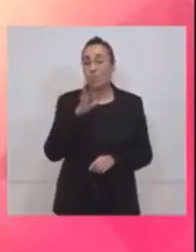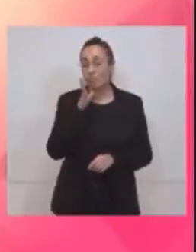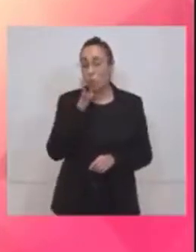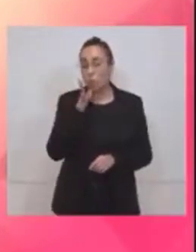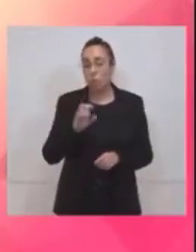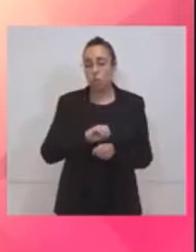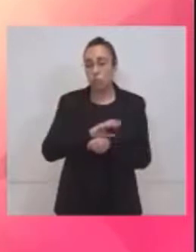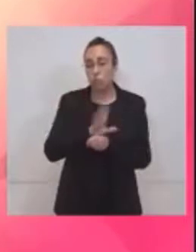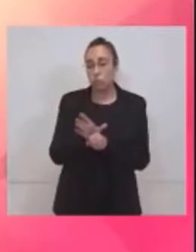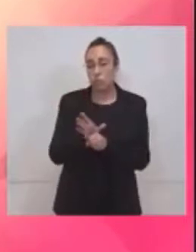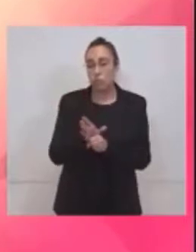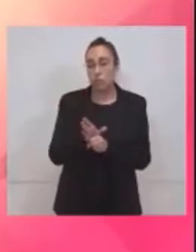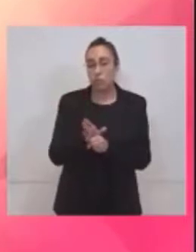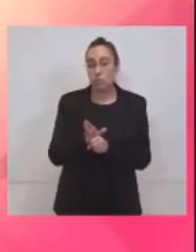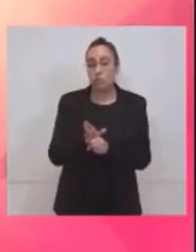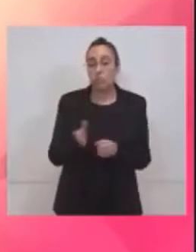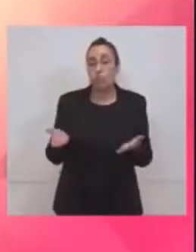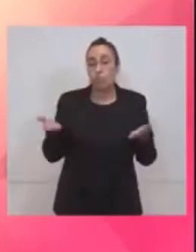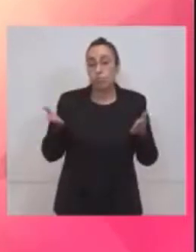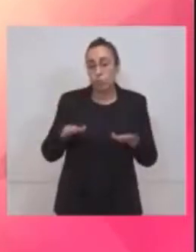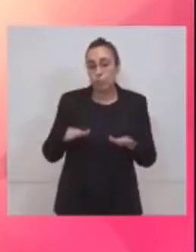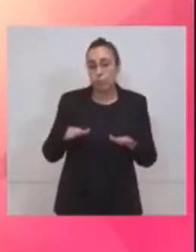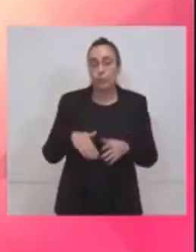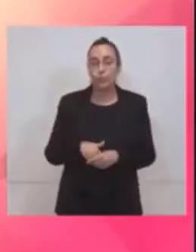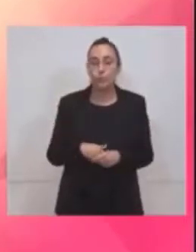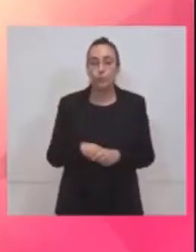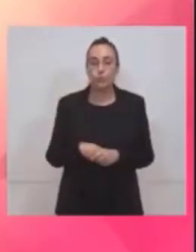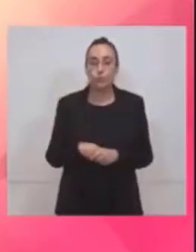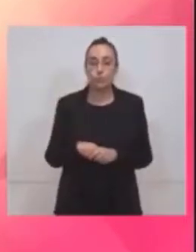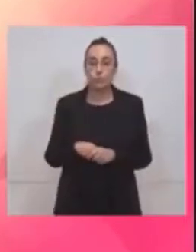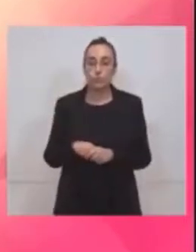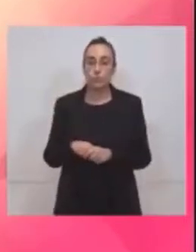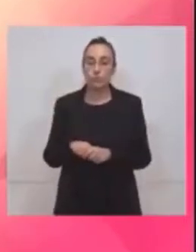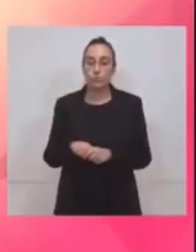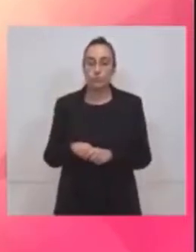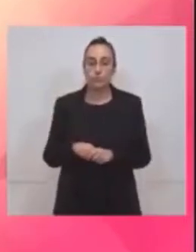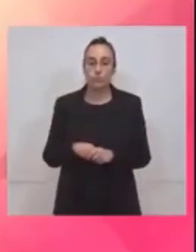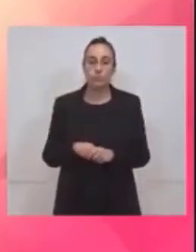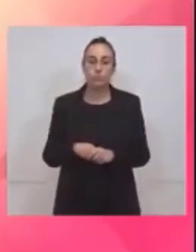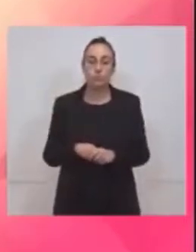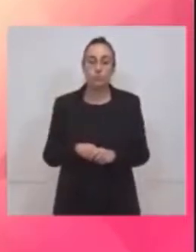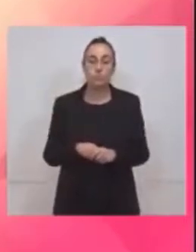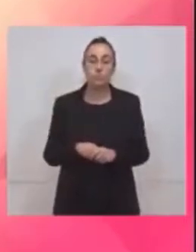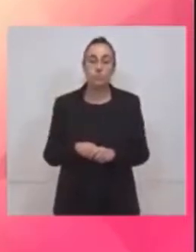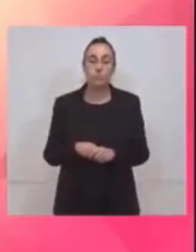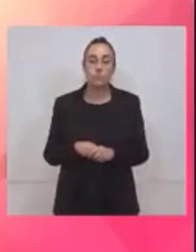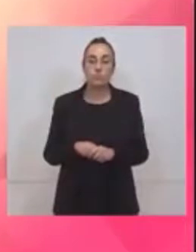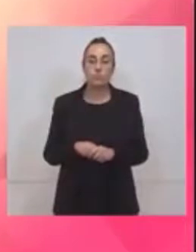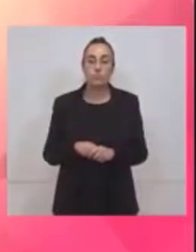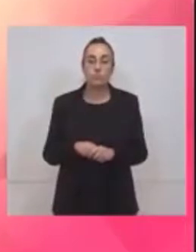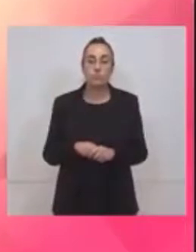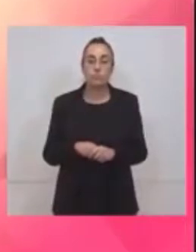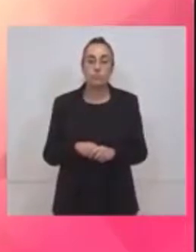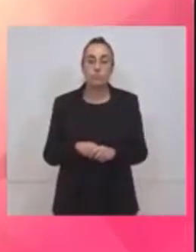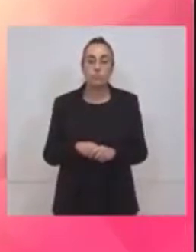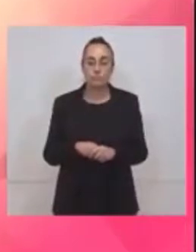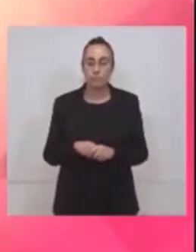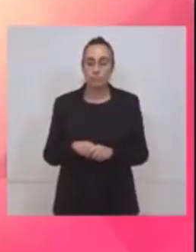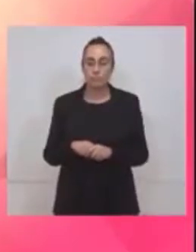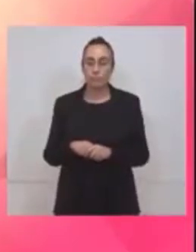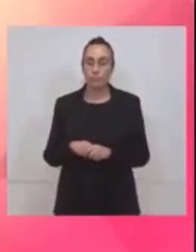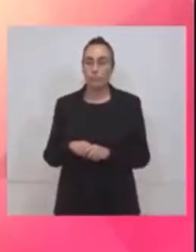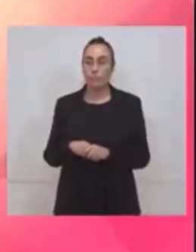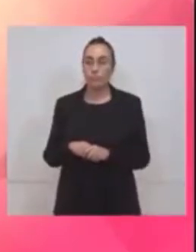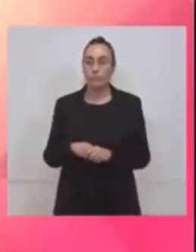Este año, junto a Paula Pardo, Daniel Pomares, Raquel Ferrandiz y, por supuesto, Carmen Cantos y Emparla Casaña,